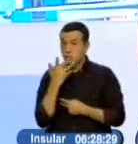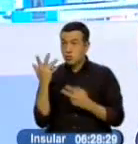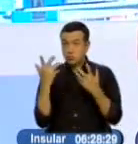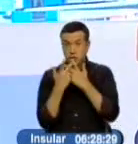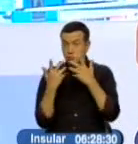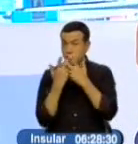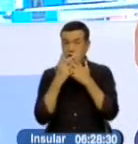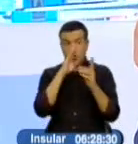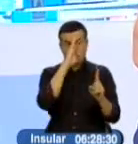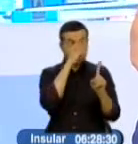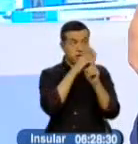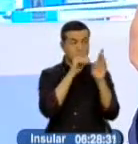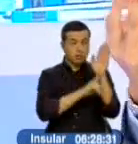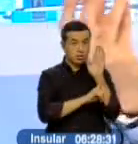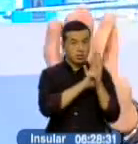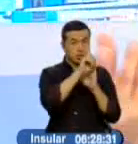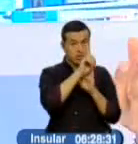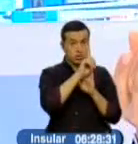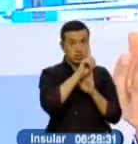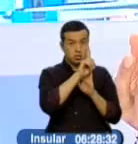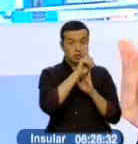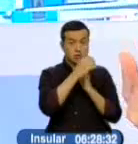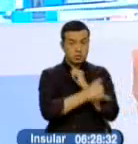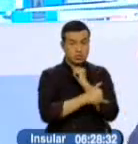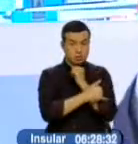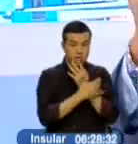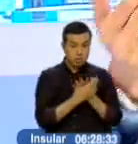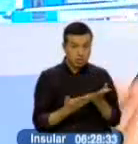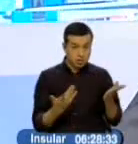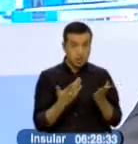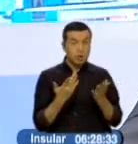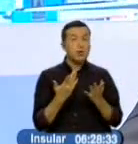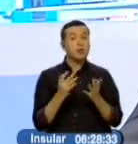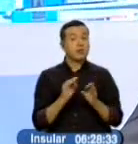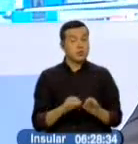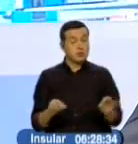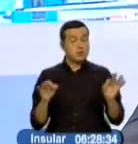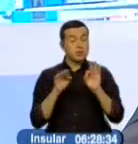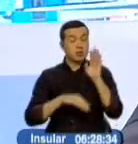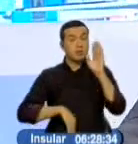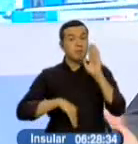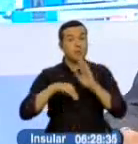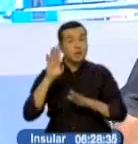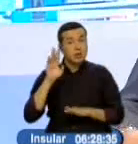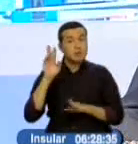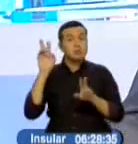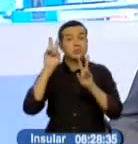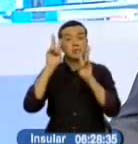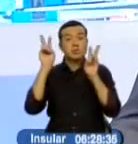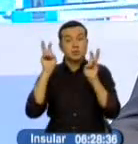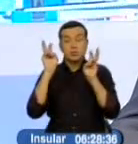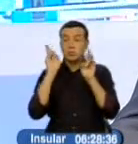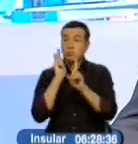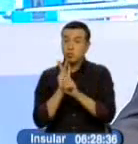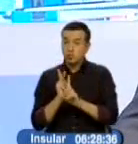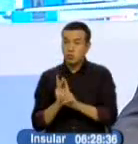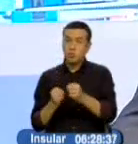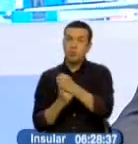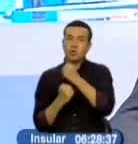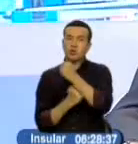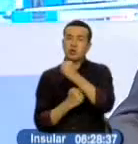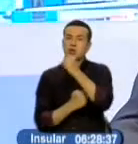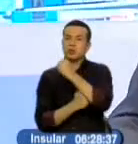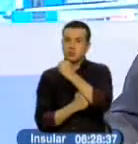aquellos objetivos de desarrollo de un país, pero también tiene que tener un énfasis en el